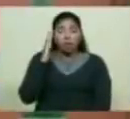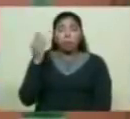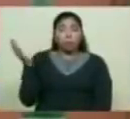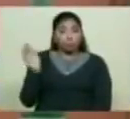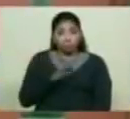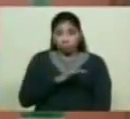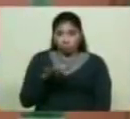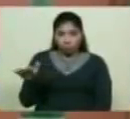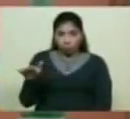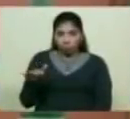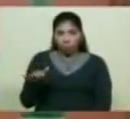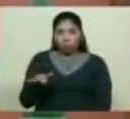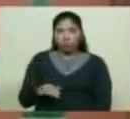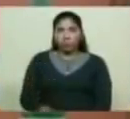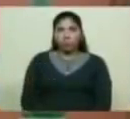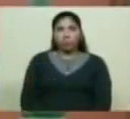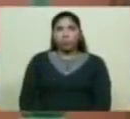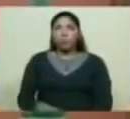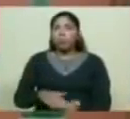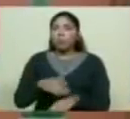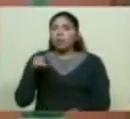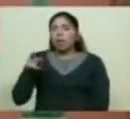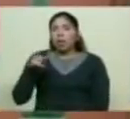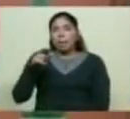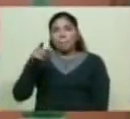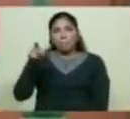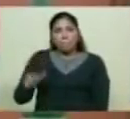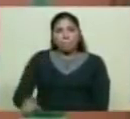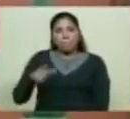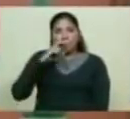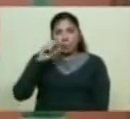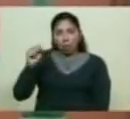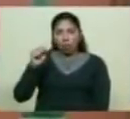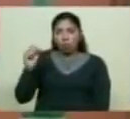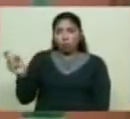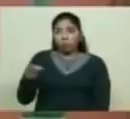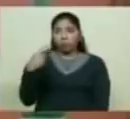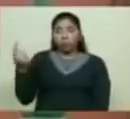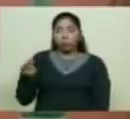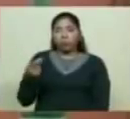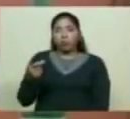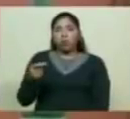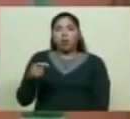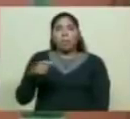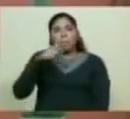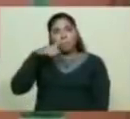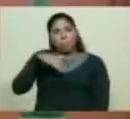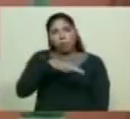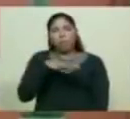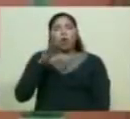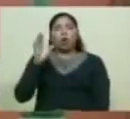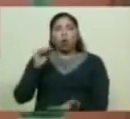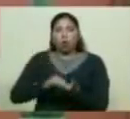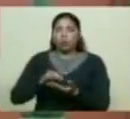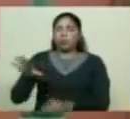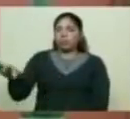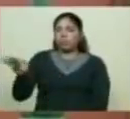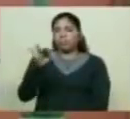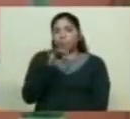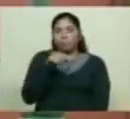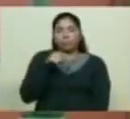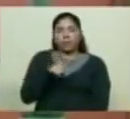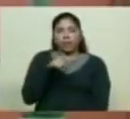que nuestro presidente maduro nuestro pueblo se reelegirá como presidente de la republica volviera